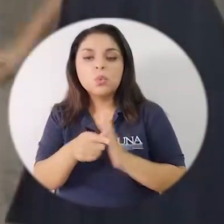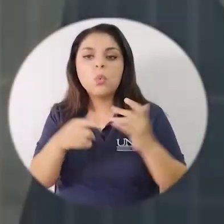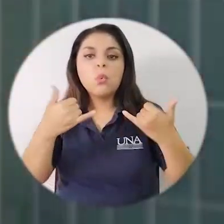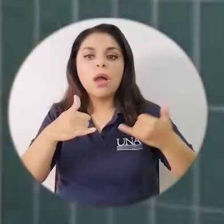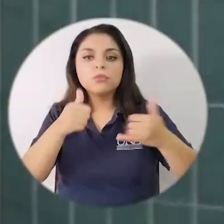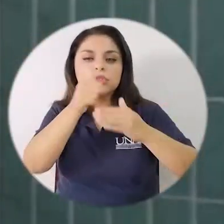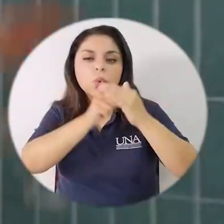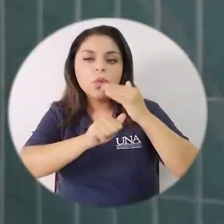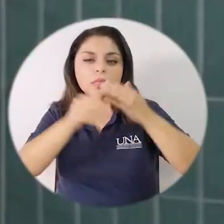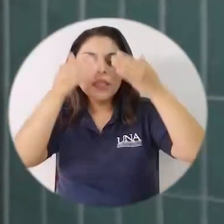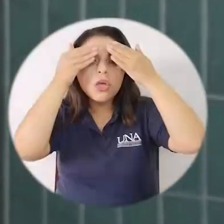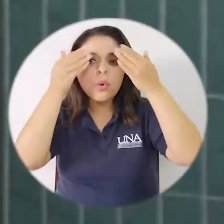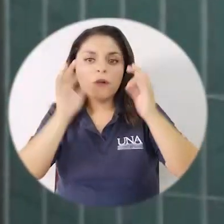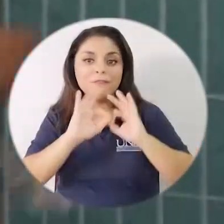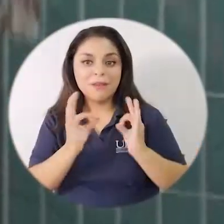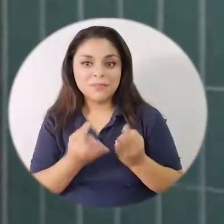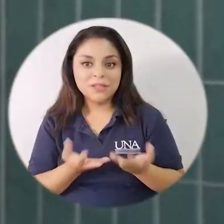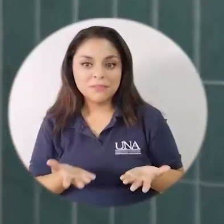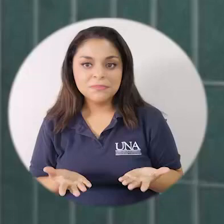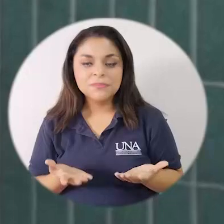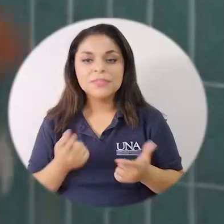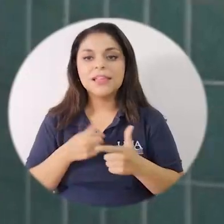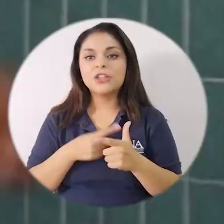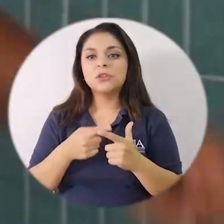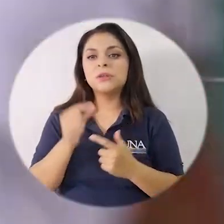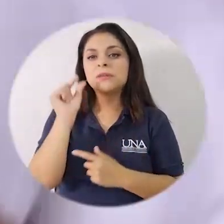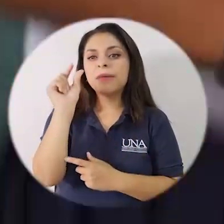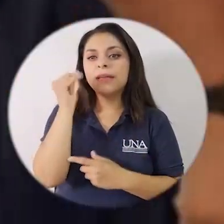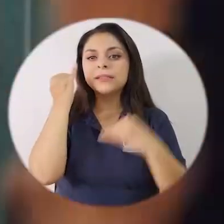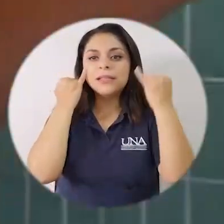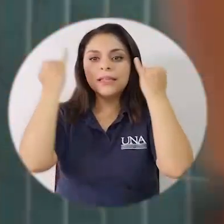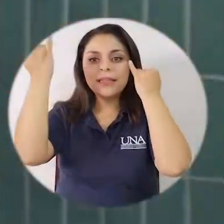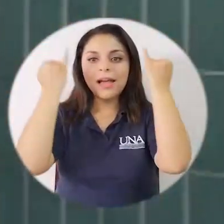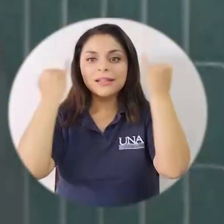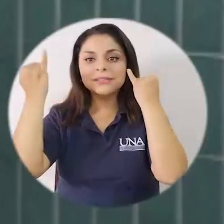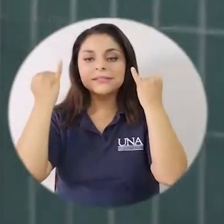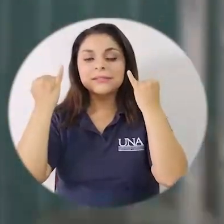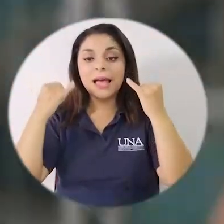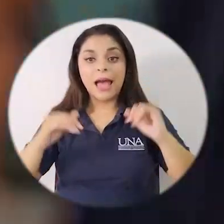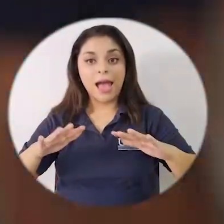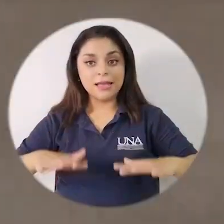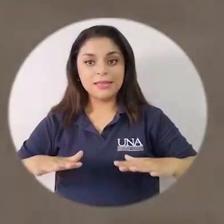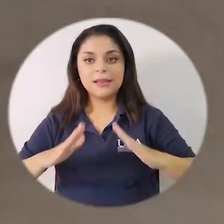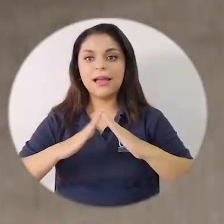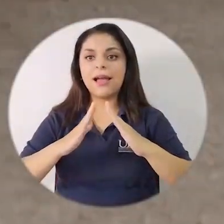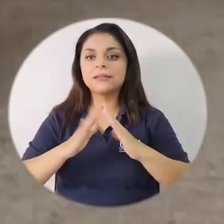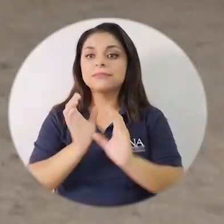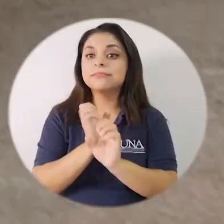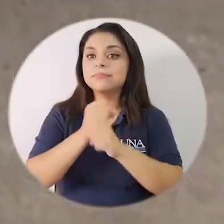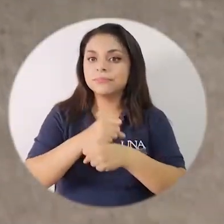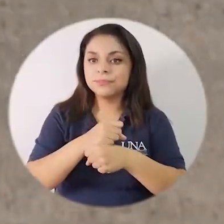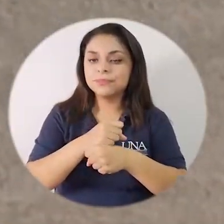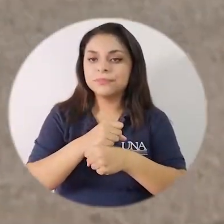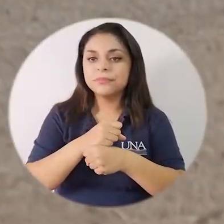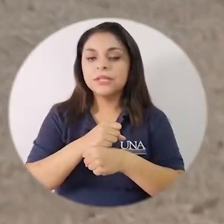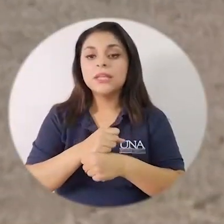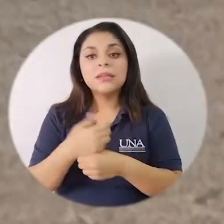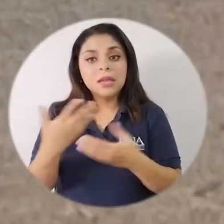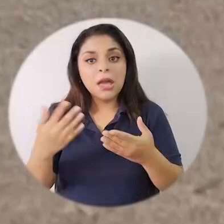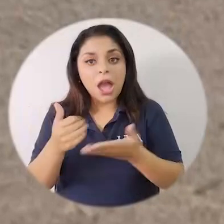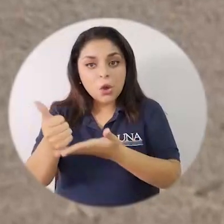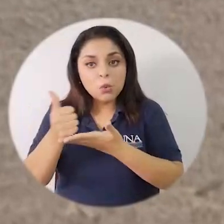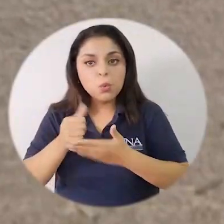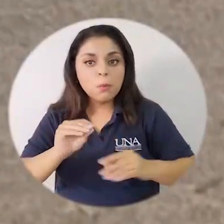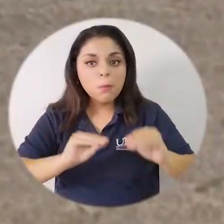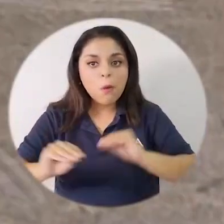minutos jugamos escondido como familia? Entonces, son pequeñas estrategias que podemos ir implementando en casa que